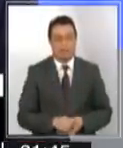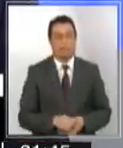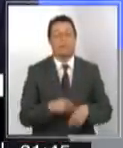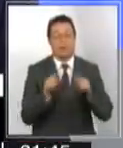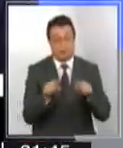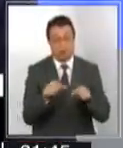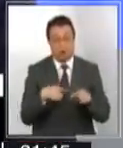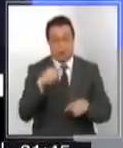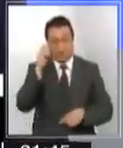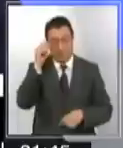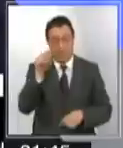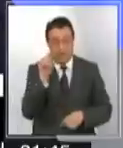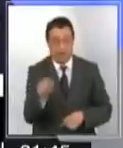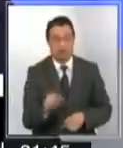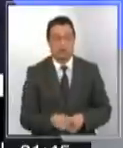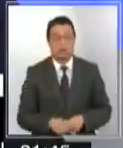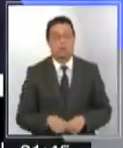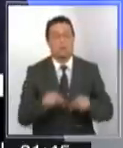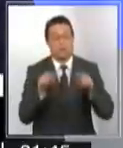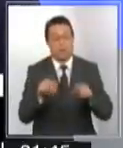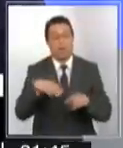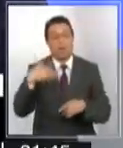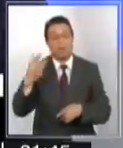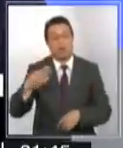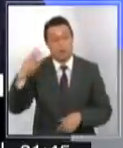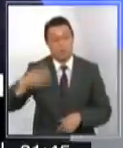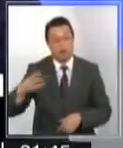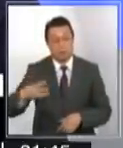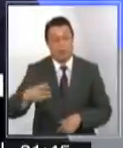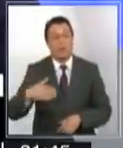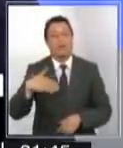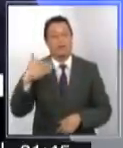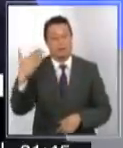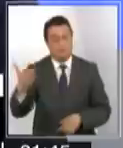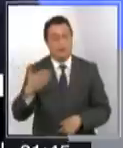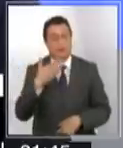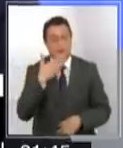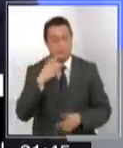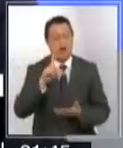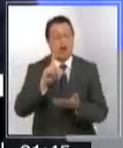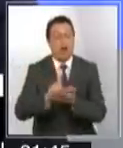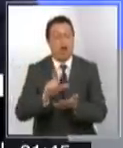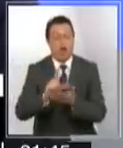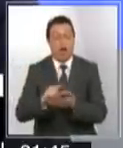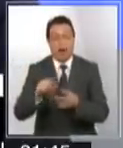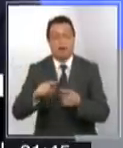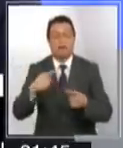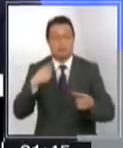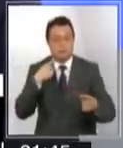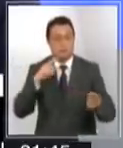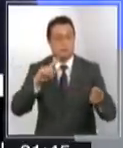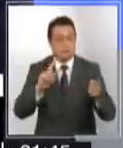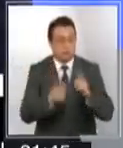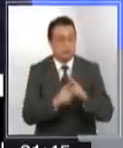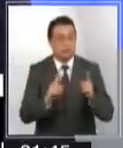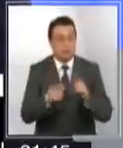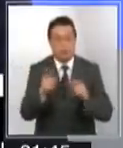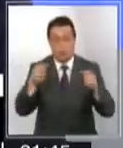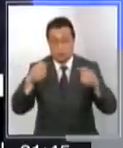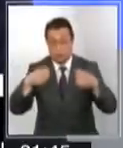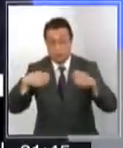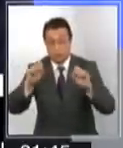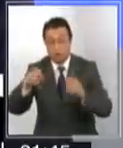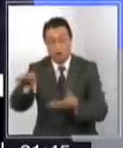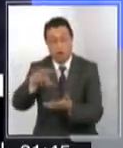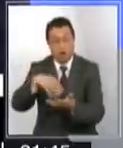eso. Después de las elecciones municipales se producen también efectos locales importantes, donde alguien que gana una